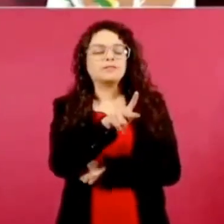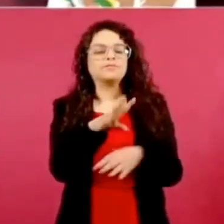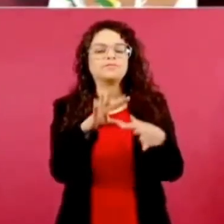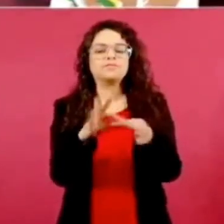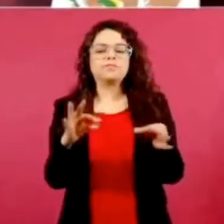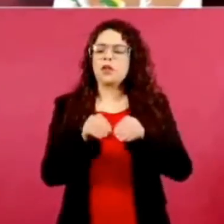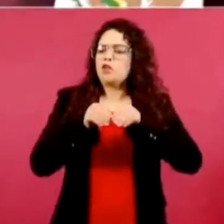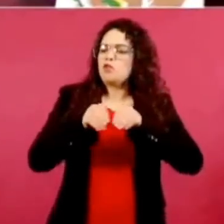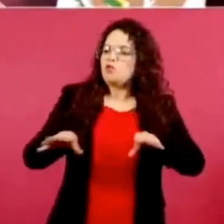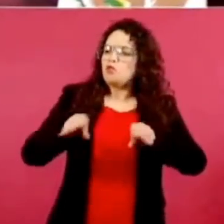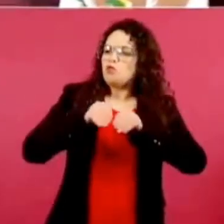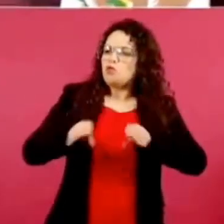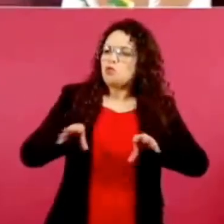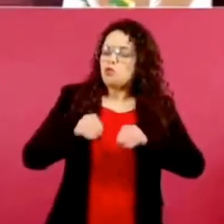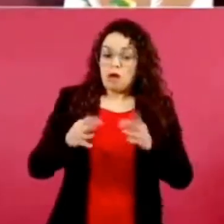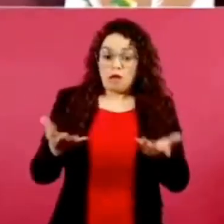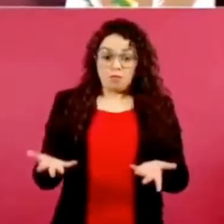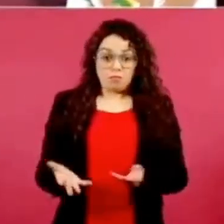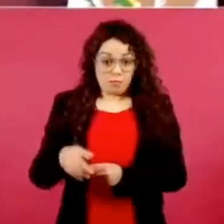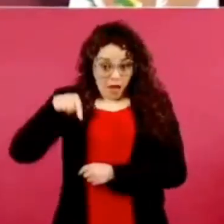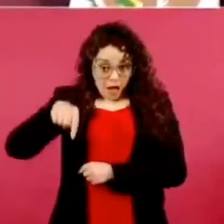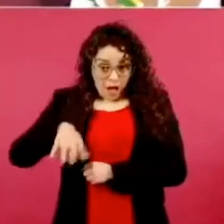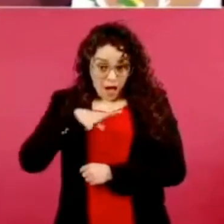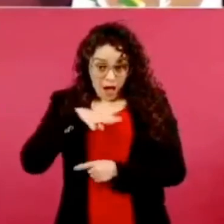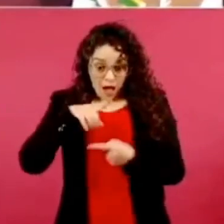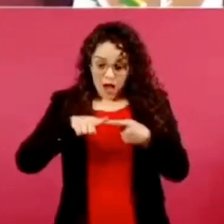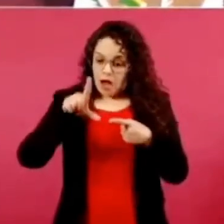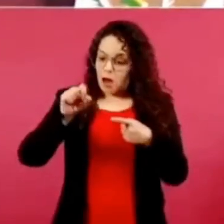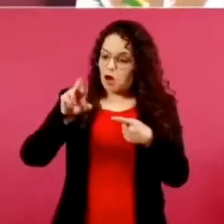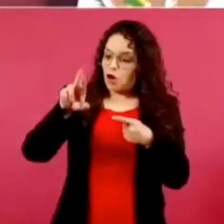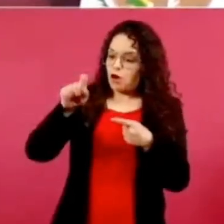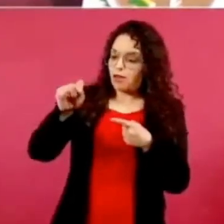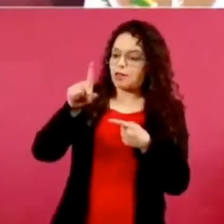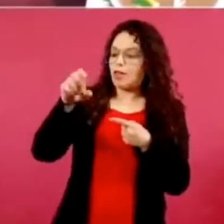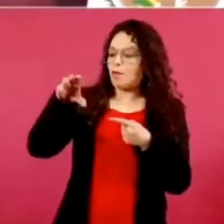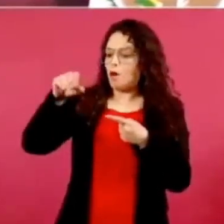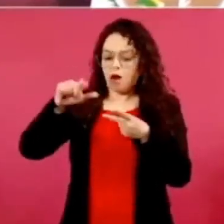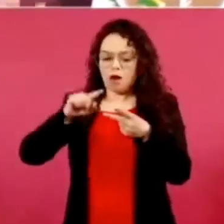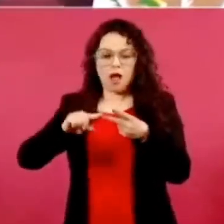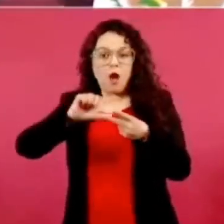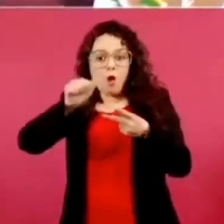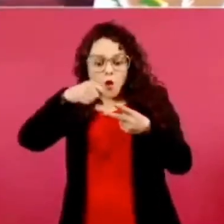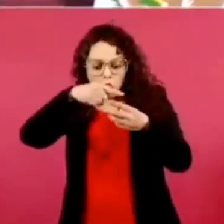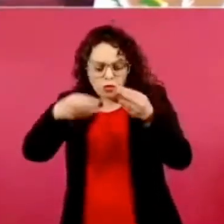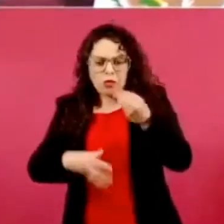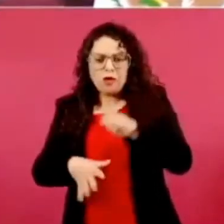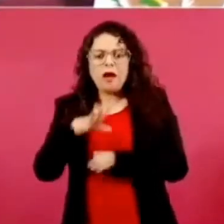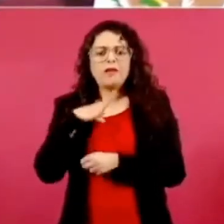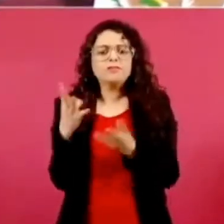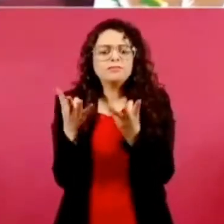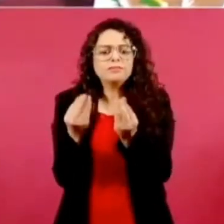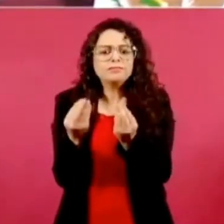y tenemos a Loret de Mola y tenemos a todos. ¿Cómo es posible, pues,